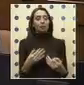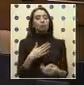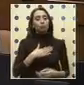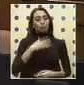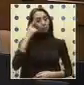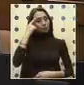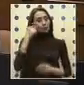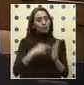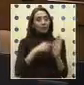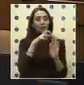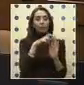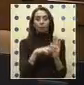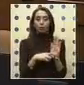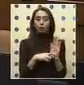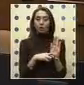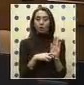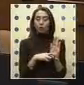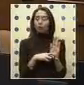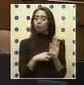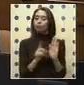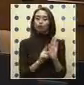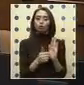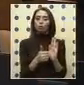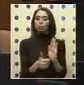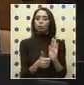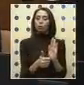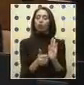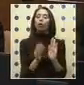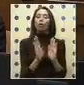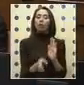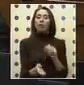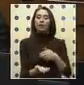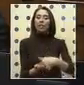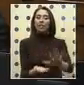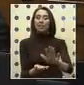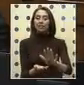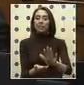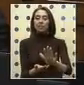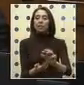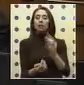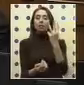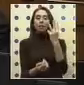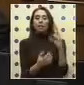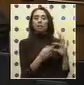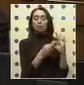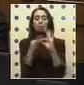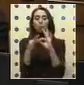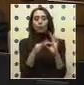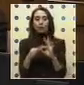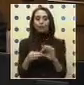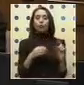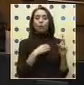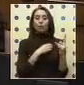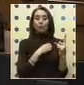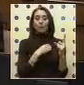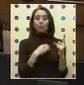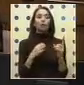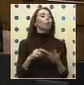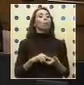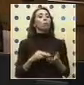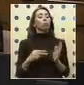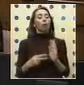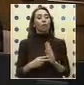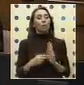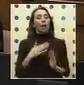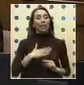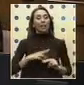juicio, esta iniciativa es inconveniente y debe ser rechazada por al menos tres grandes razones. Primero, el problema que